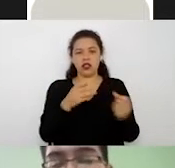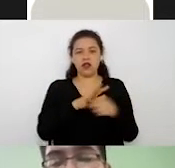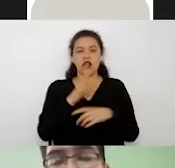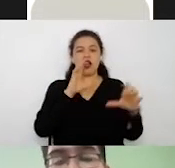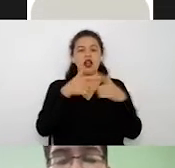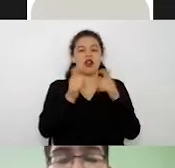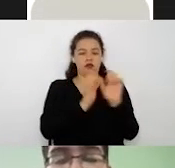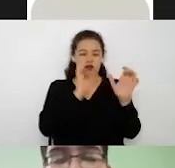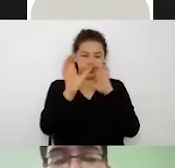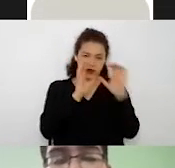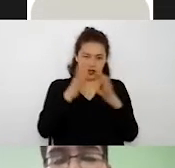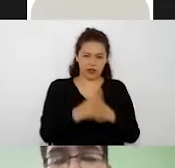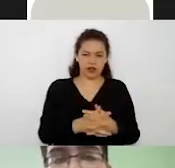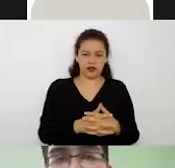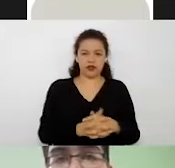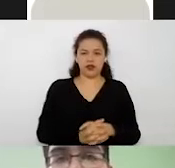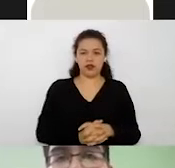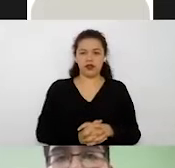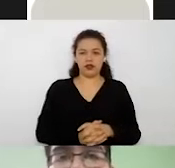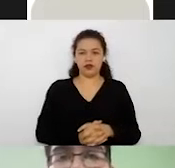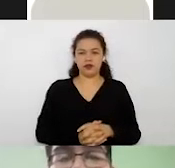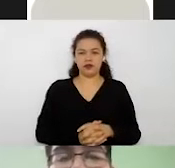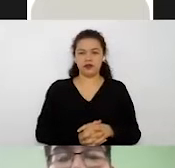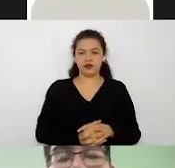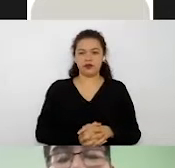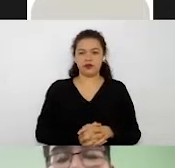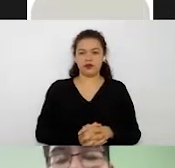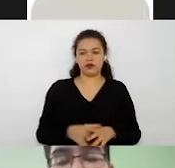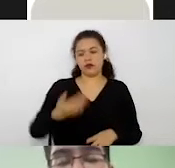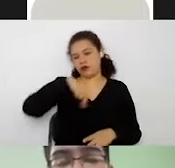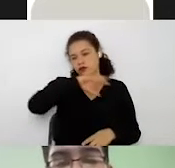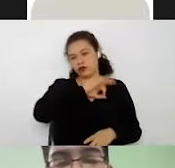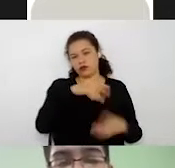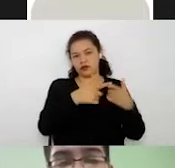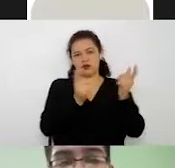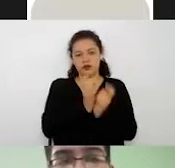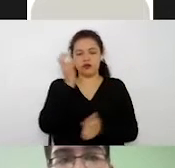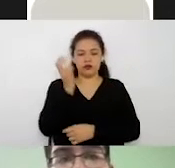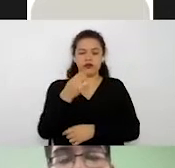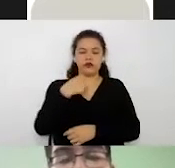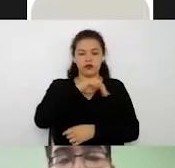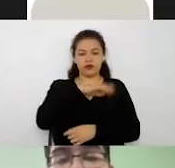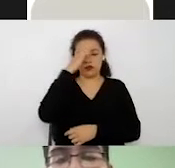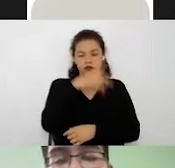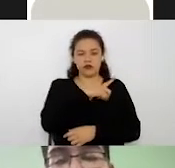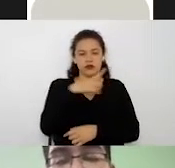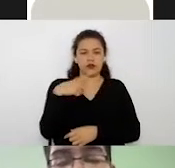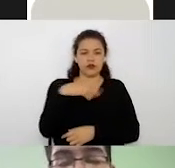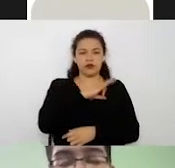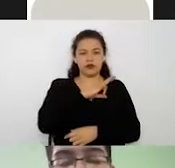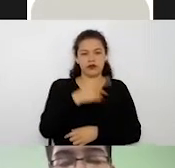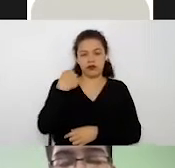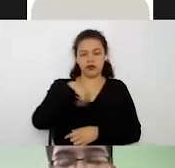comunicación, porque nosotros podemos, a través de esa brigada, saber cuáles son las necesidades